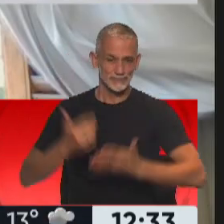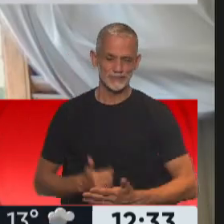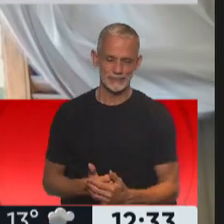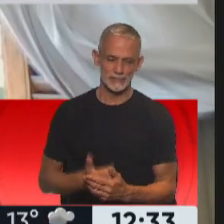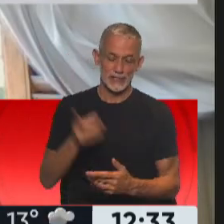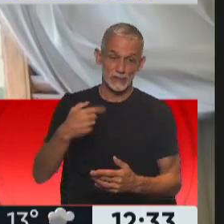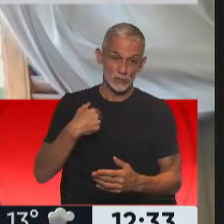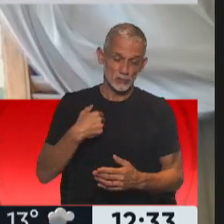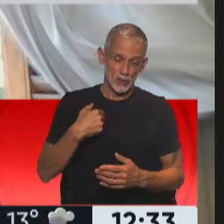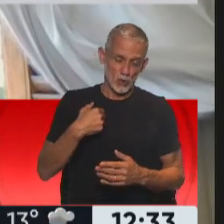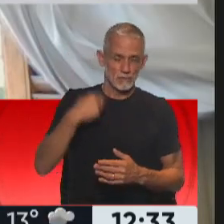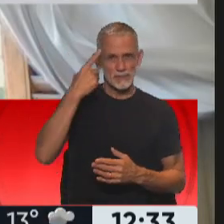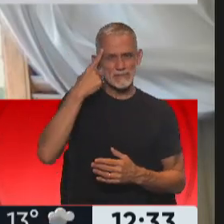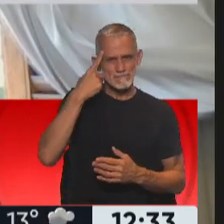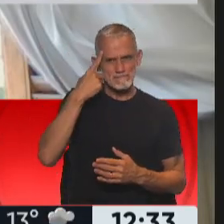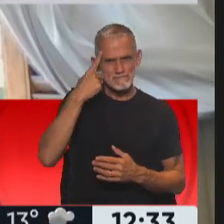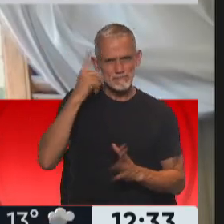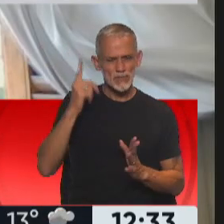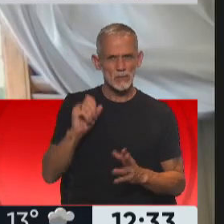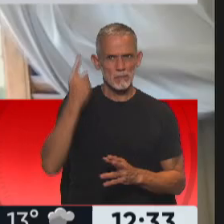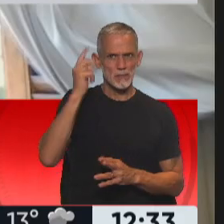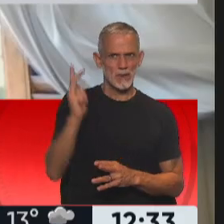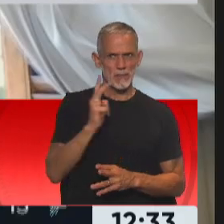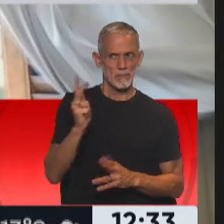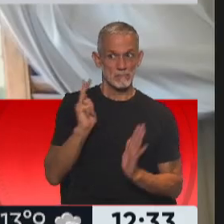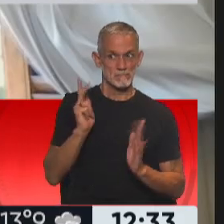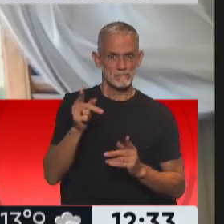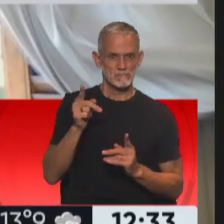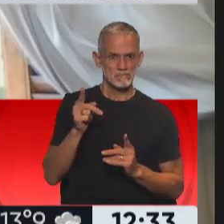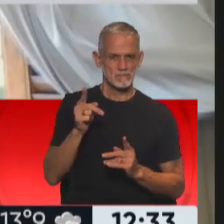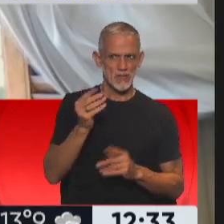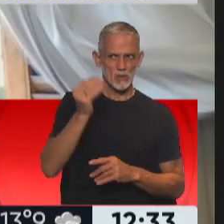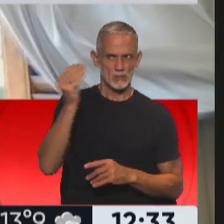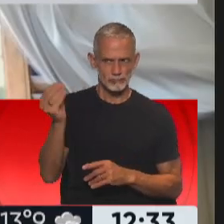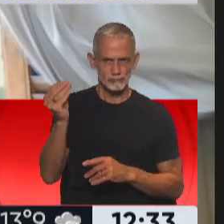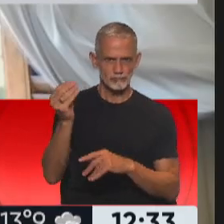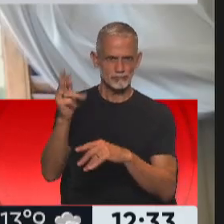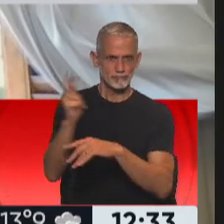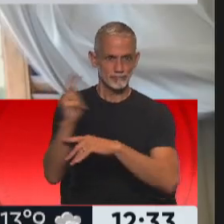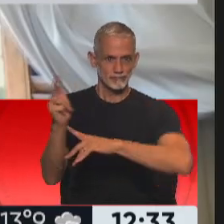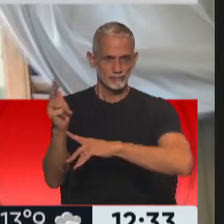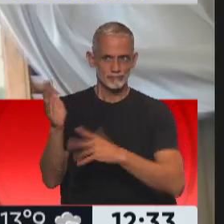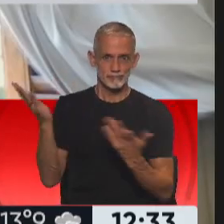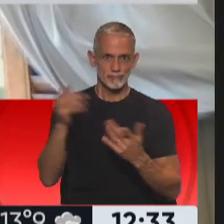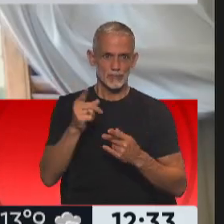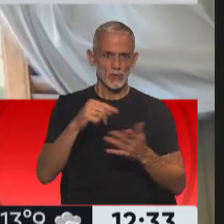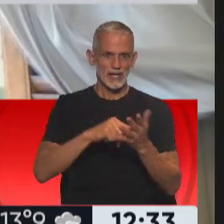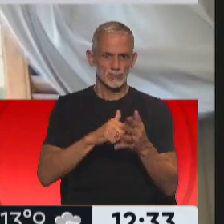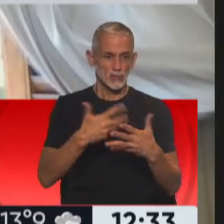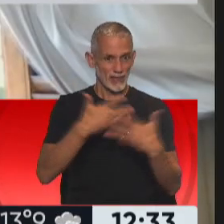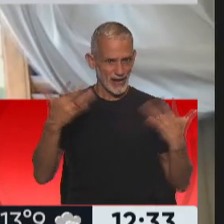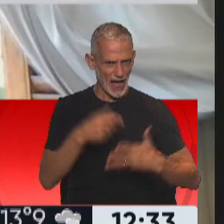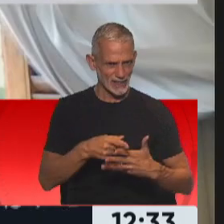Porque yo siempre pensé que es el primer papa que llega al pontificado de una megalópolis, de una gran